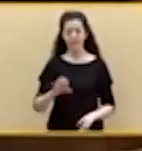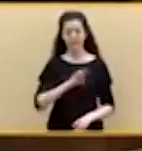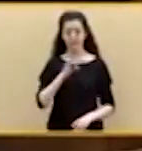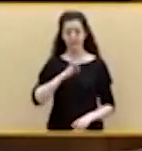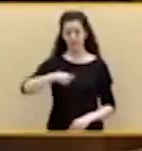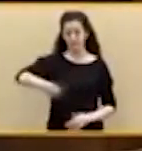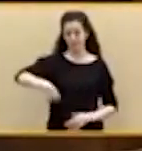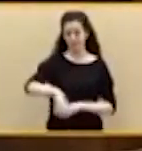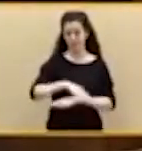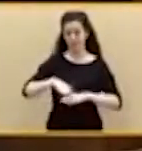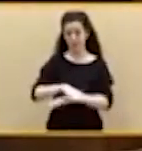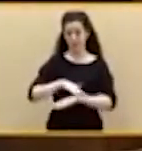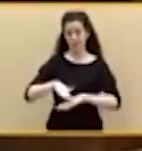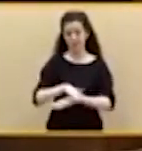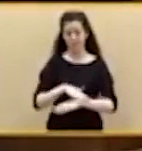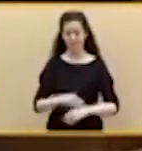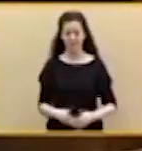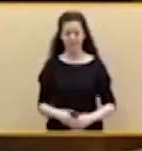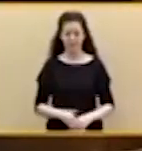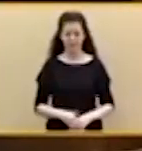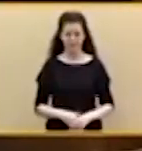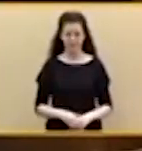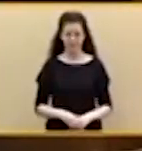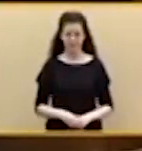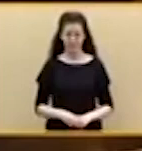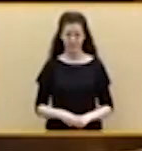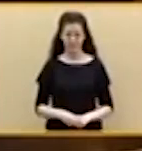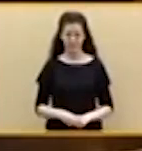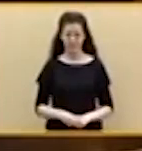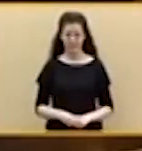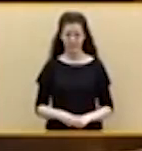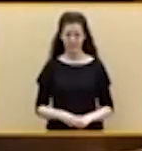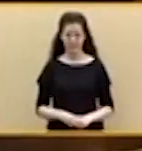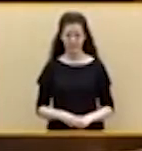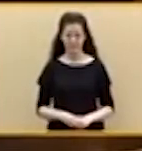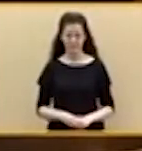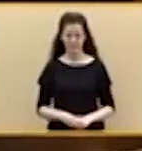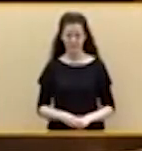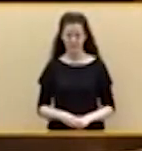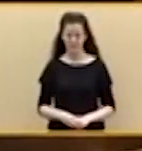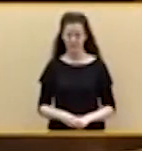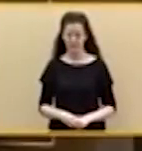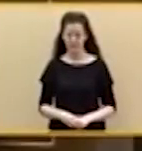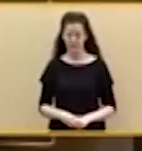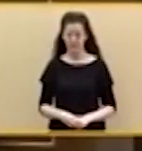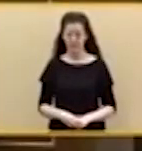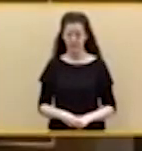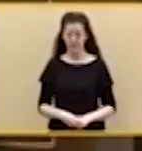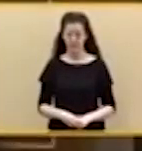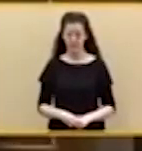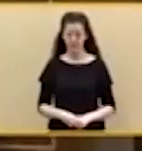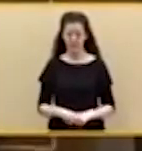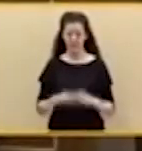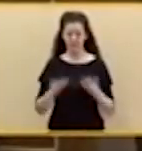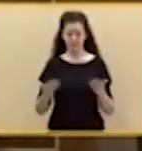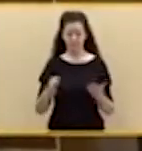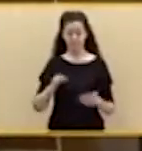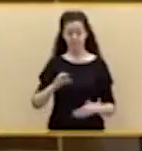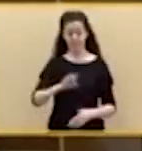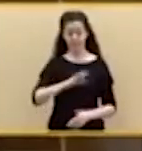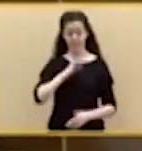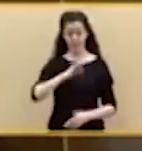Y además de eso Independentistas Cuando el señor Pedro Sánchez Junto con Rajoy En un ejercicio De